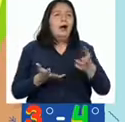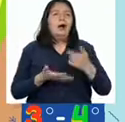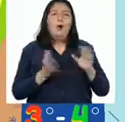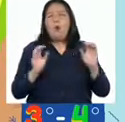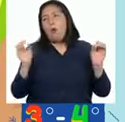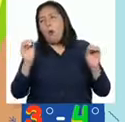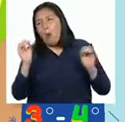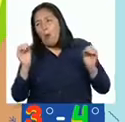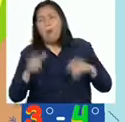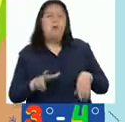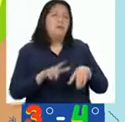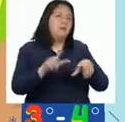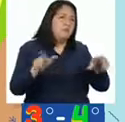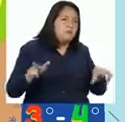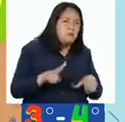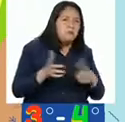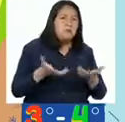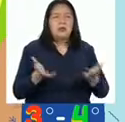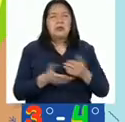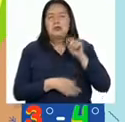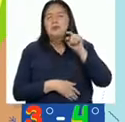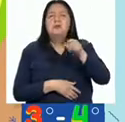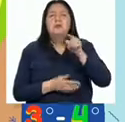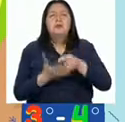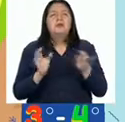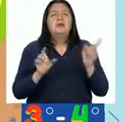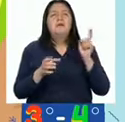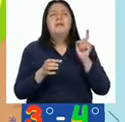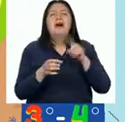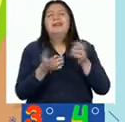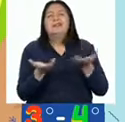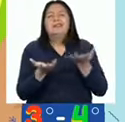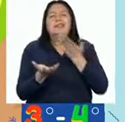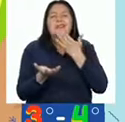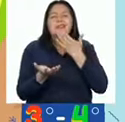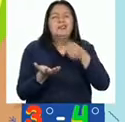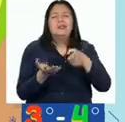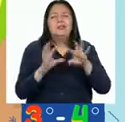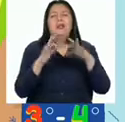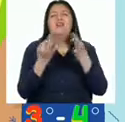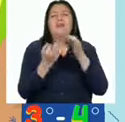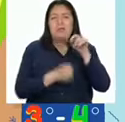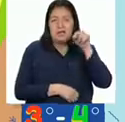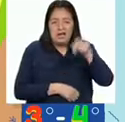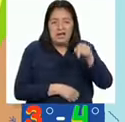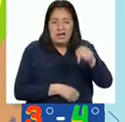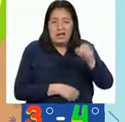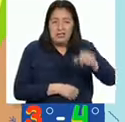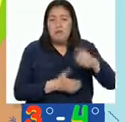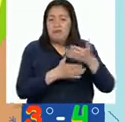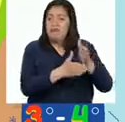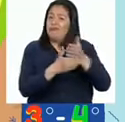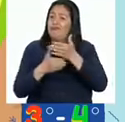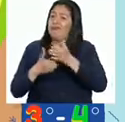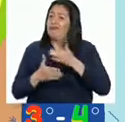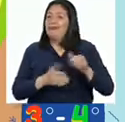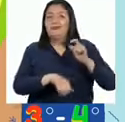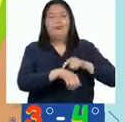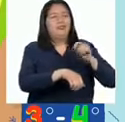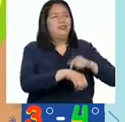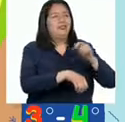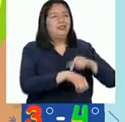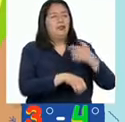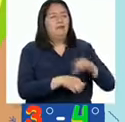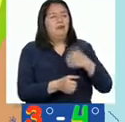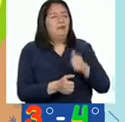o espacio donde están tus familiares. Aquí puedes compartir momentos